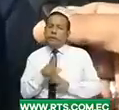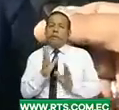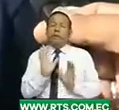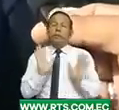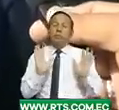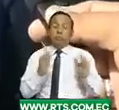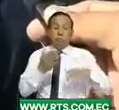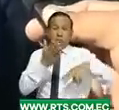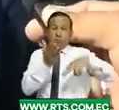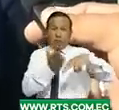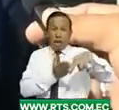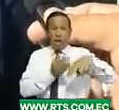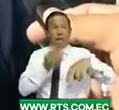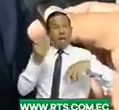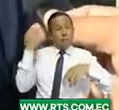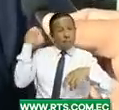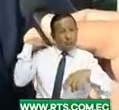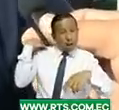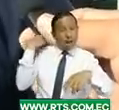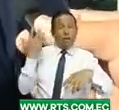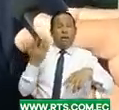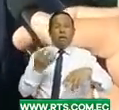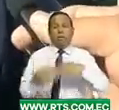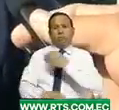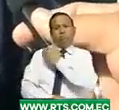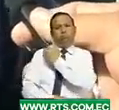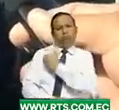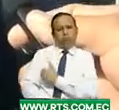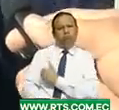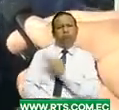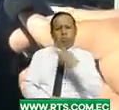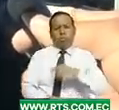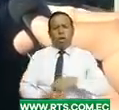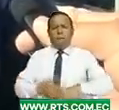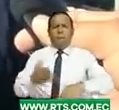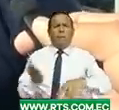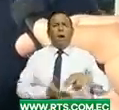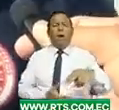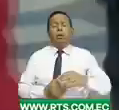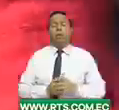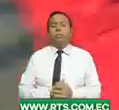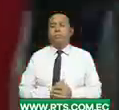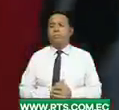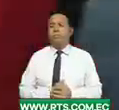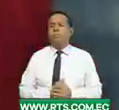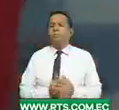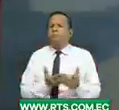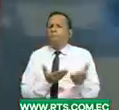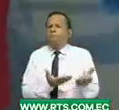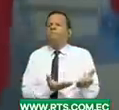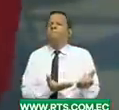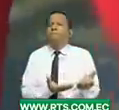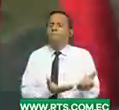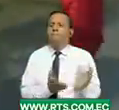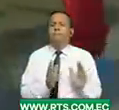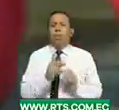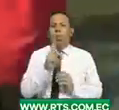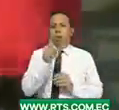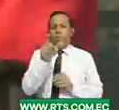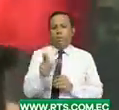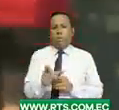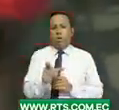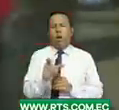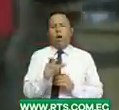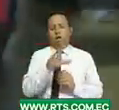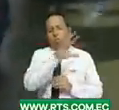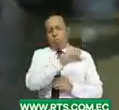Y parte del brazo izquierdo estaba desprendido. Por este hecho, también hay una persona detenida que habría participado en el asalto.